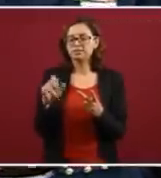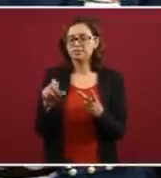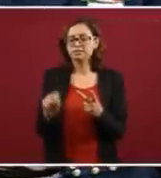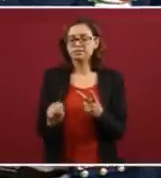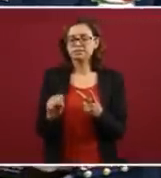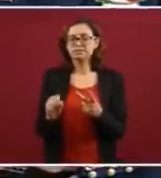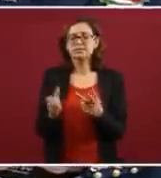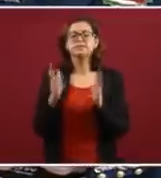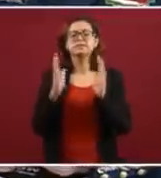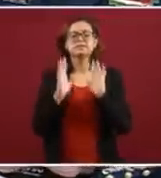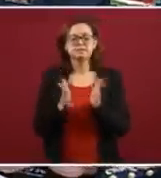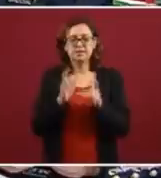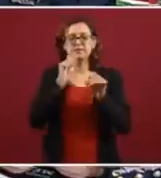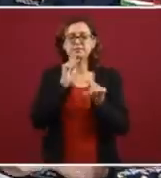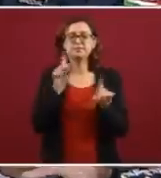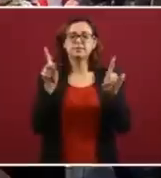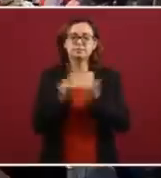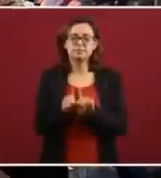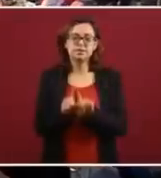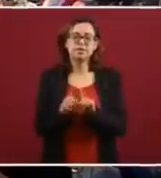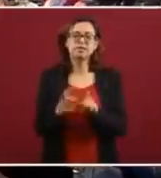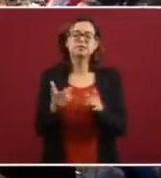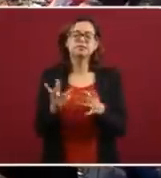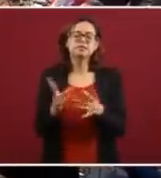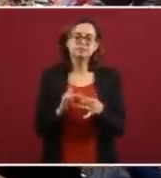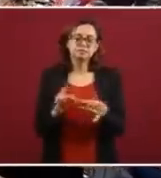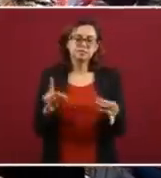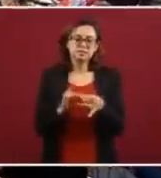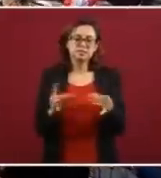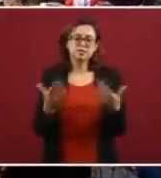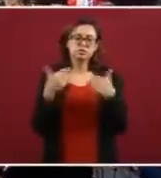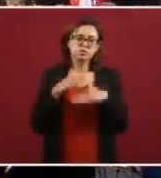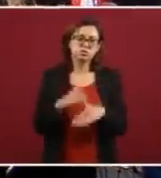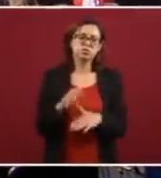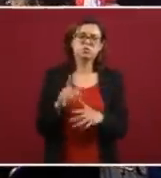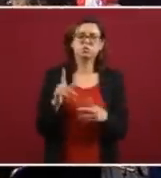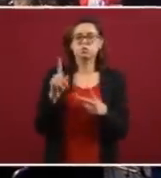ya hablé de las Fuerzas Armadas,